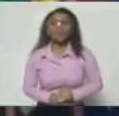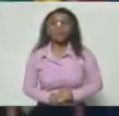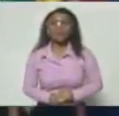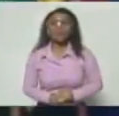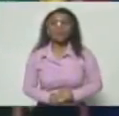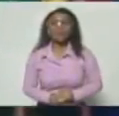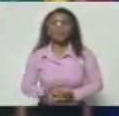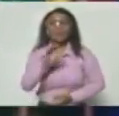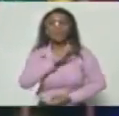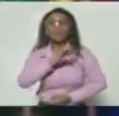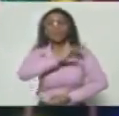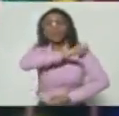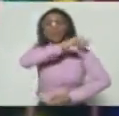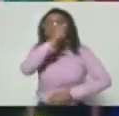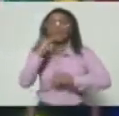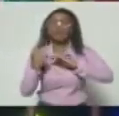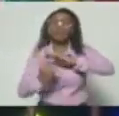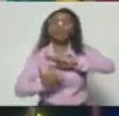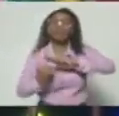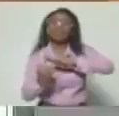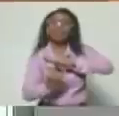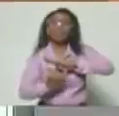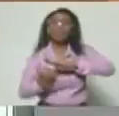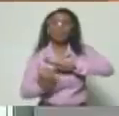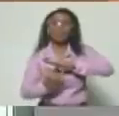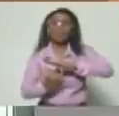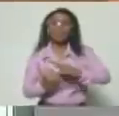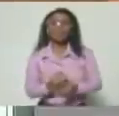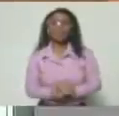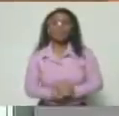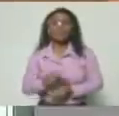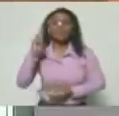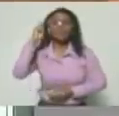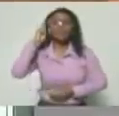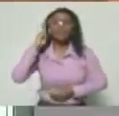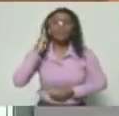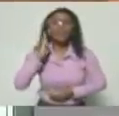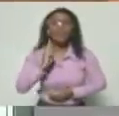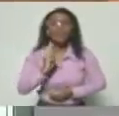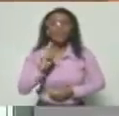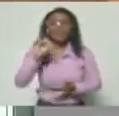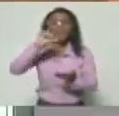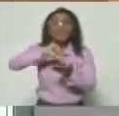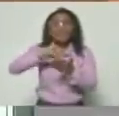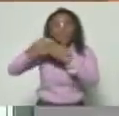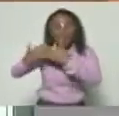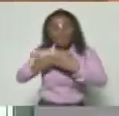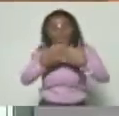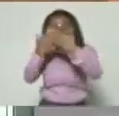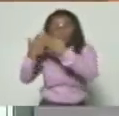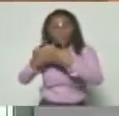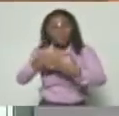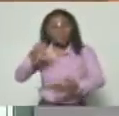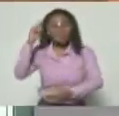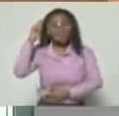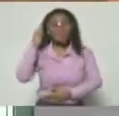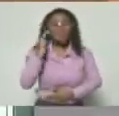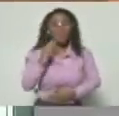Señores directores de los institutos Simón Bolívar, el Centro de Estudios Simón Bolívar, aquí